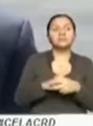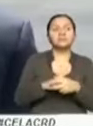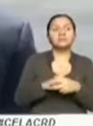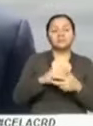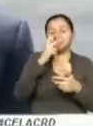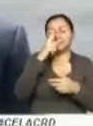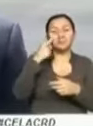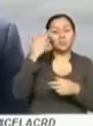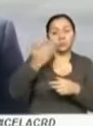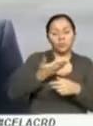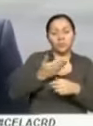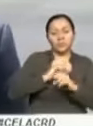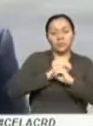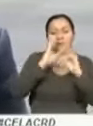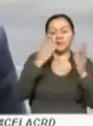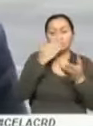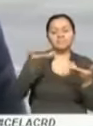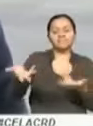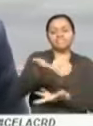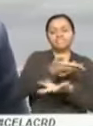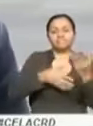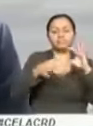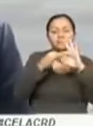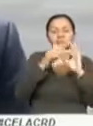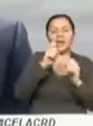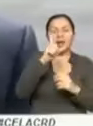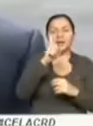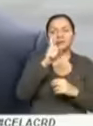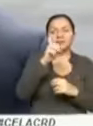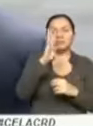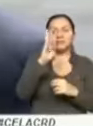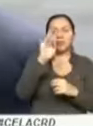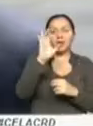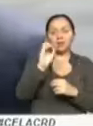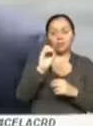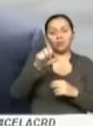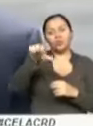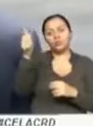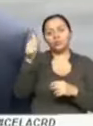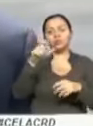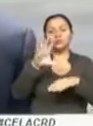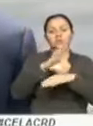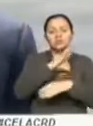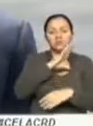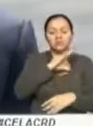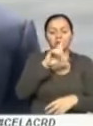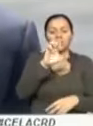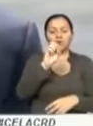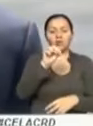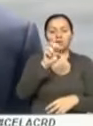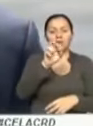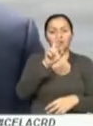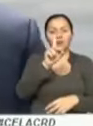pruebas contundentes de la relación entre Alex Bravo y este señor Borer, Leonardo Borer,